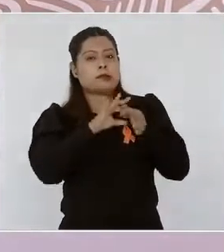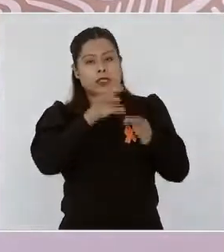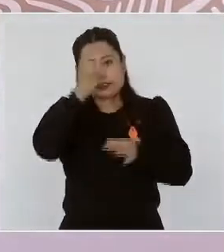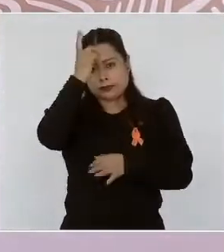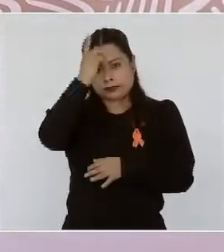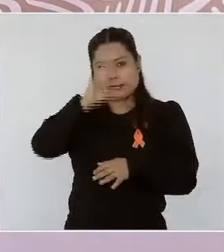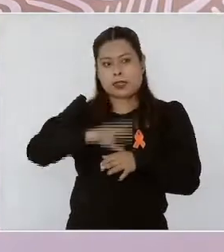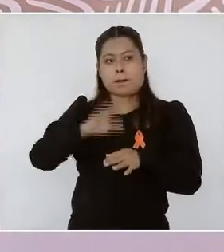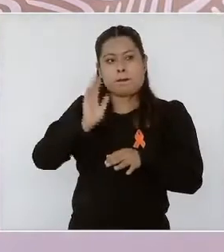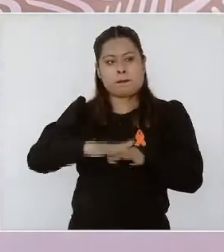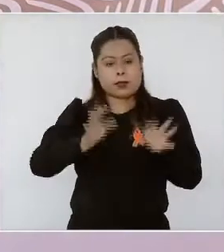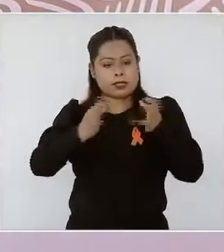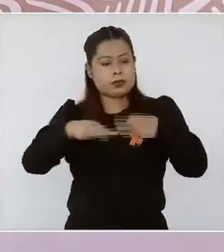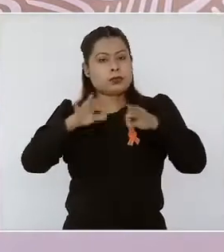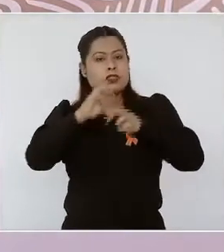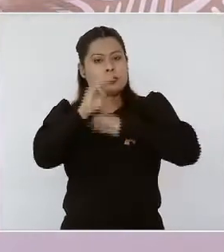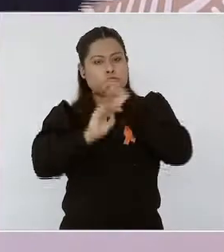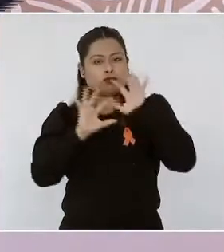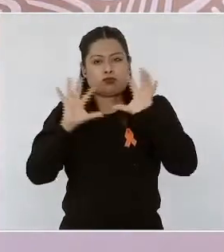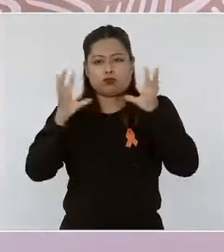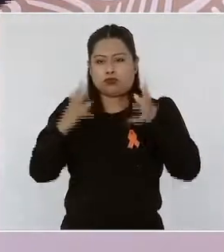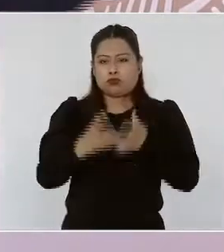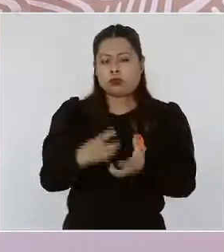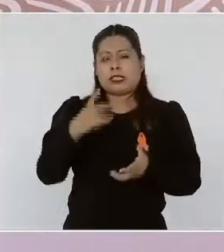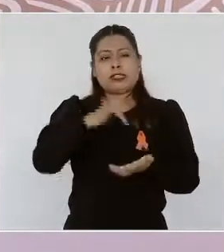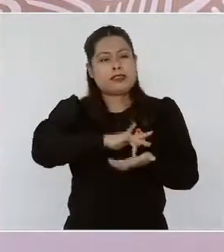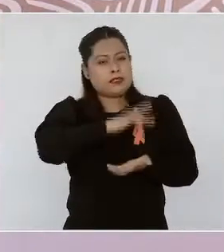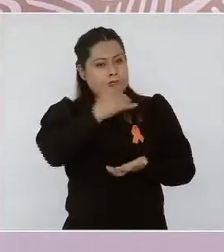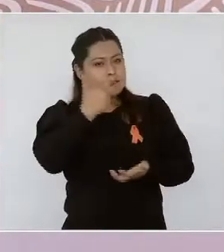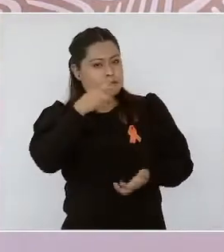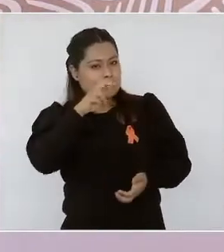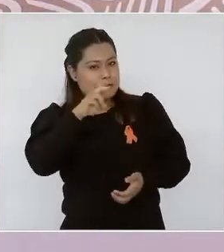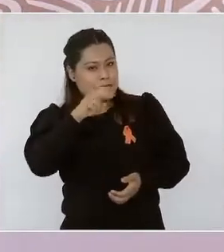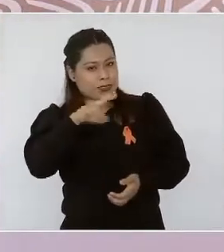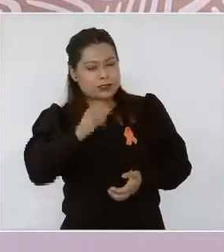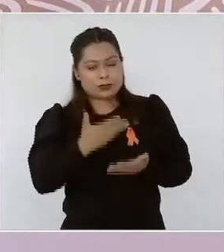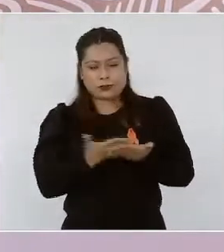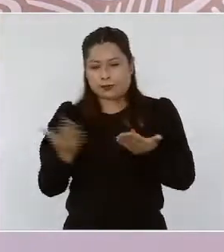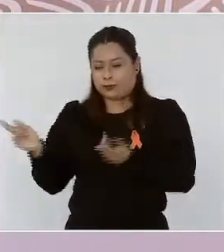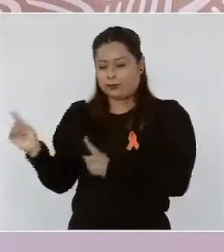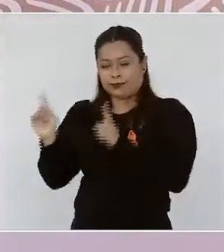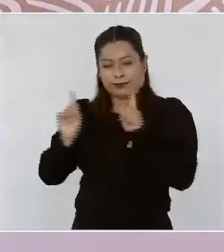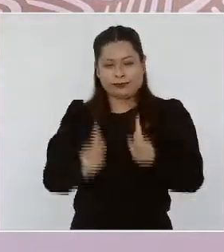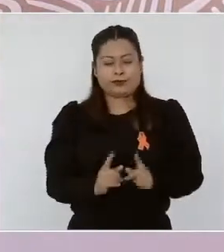directores más importantes del mundo. Así es que gracias Horacio Franco, gracias, por estar aquí. Gracias.